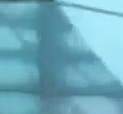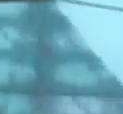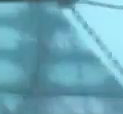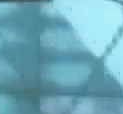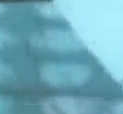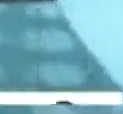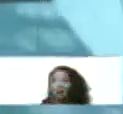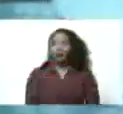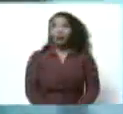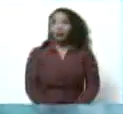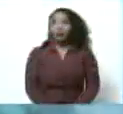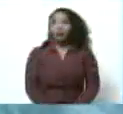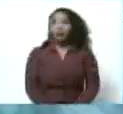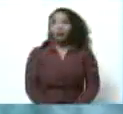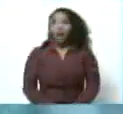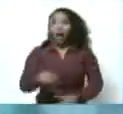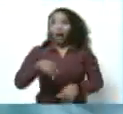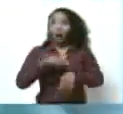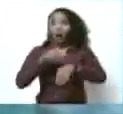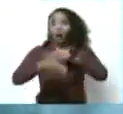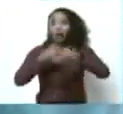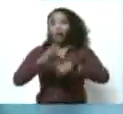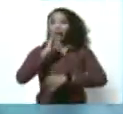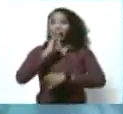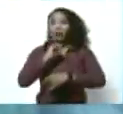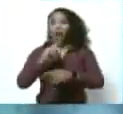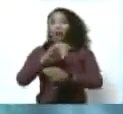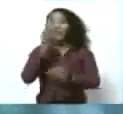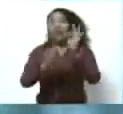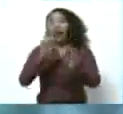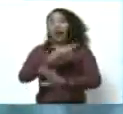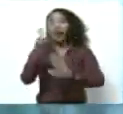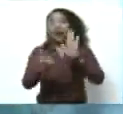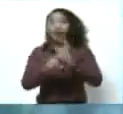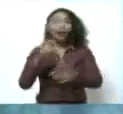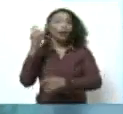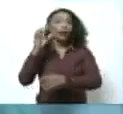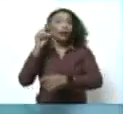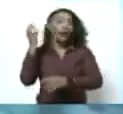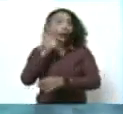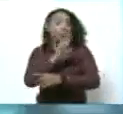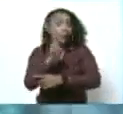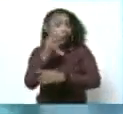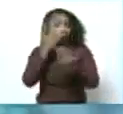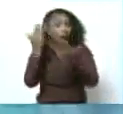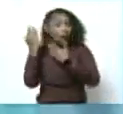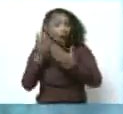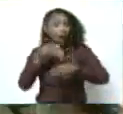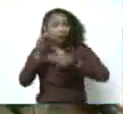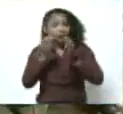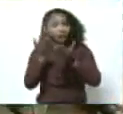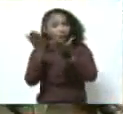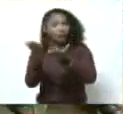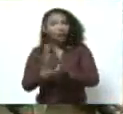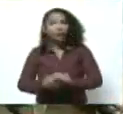a esta hora se genera noticia interesante con el fiscal general de la República y una donación al hospital militar. Vamos a verlo.